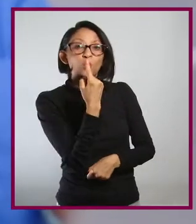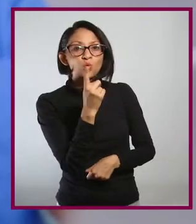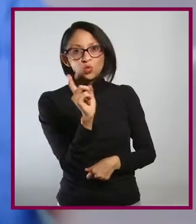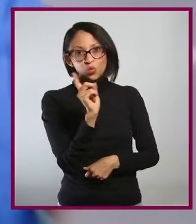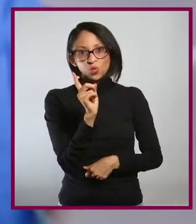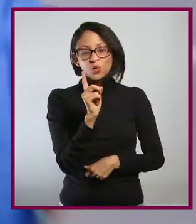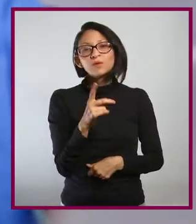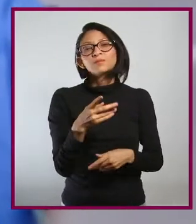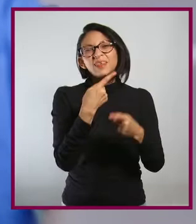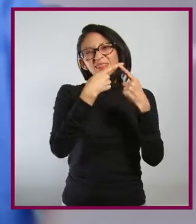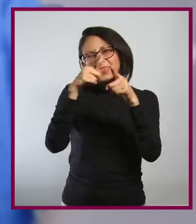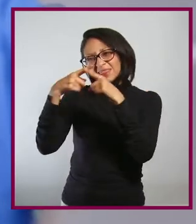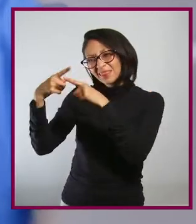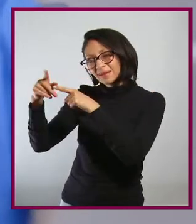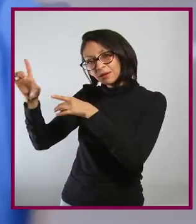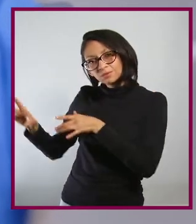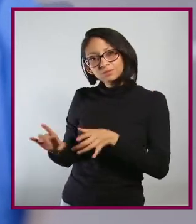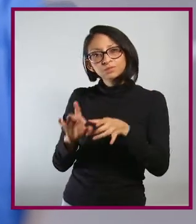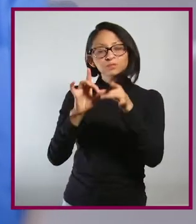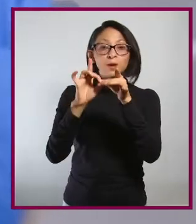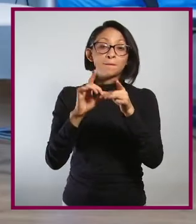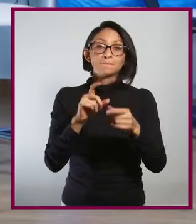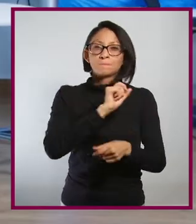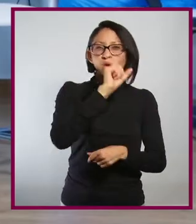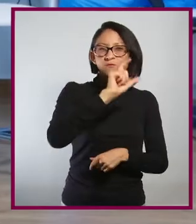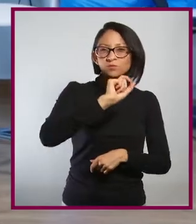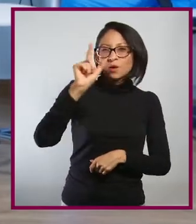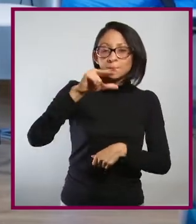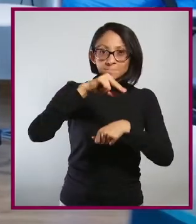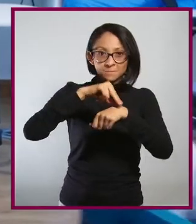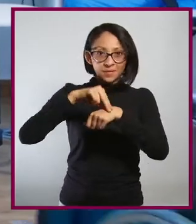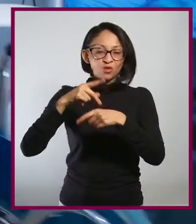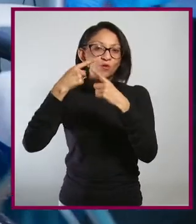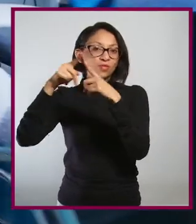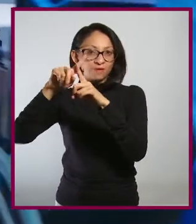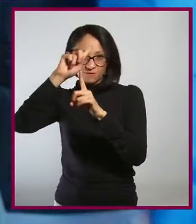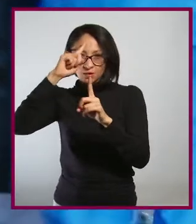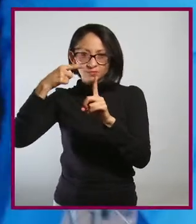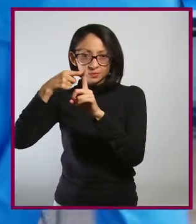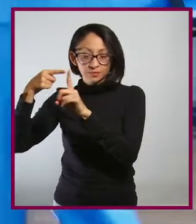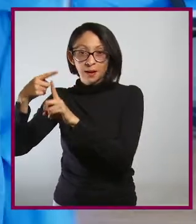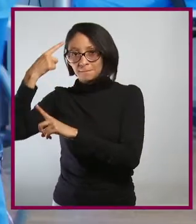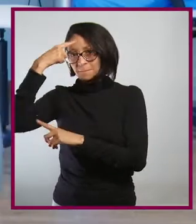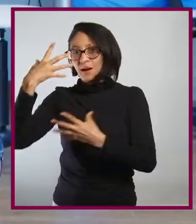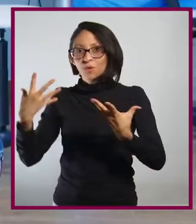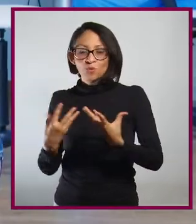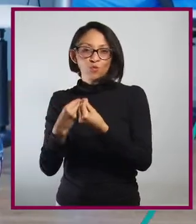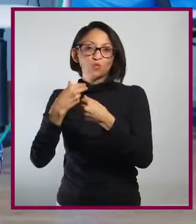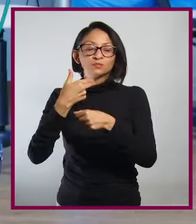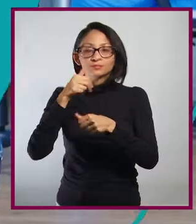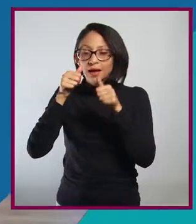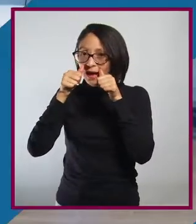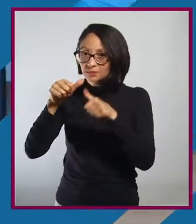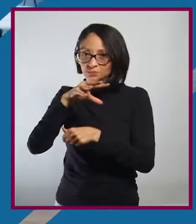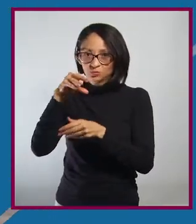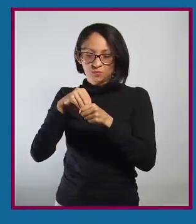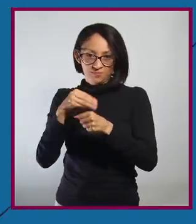se convirtió en un documento multidisciplinario elaborado por diversas profesionales que atienden al paciente dentro de un hospital.